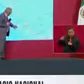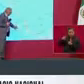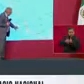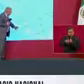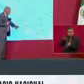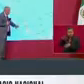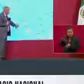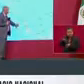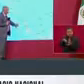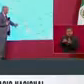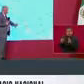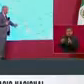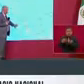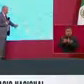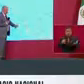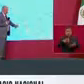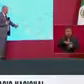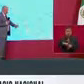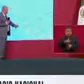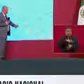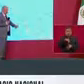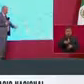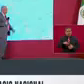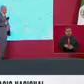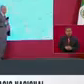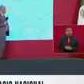este documental de Presunto Culpable,